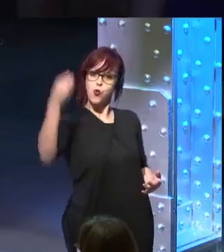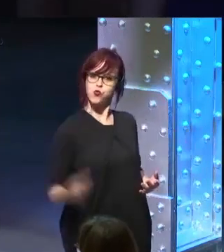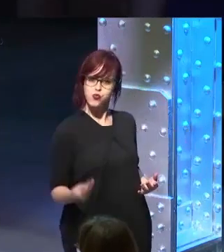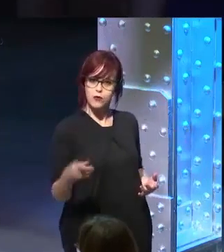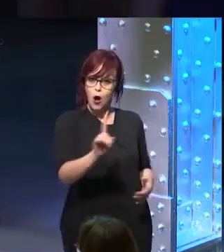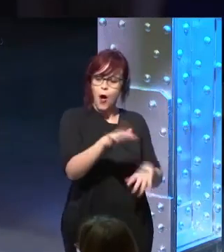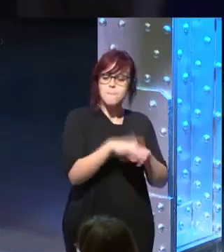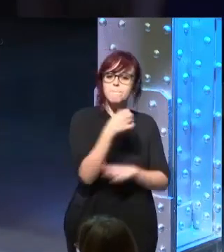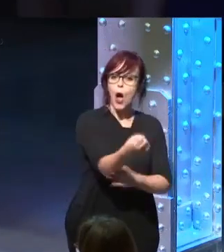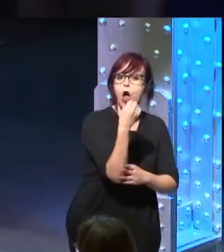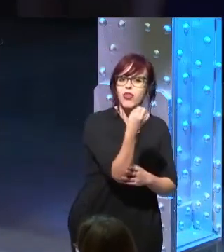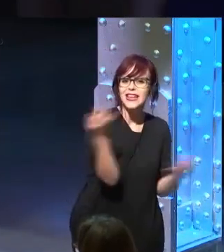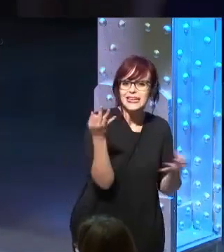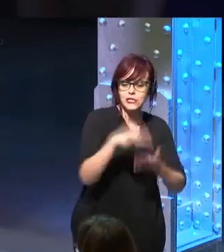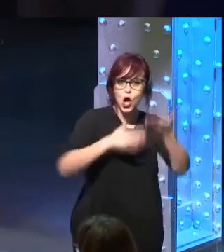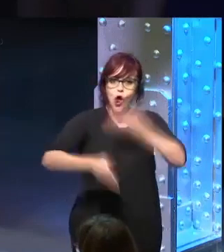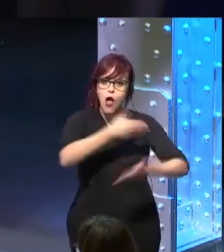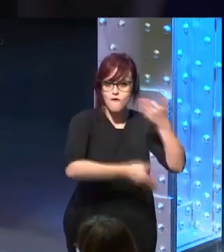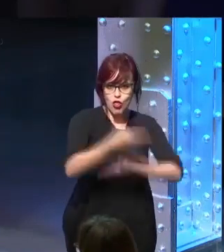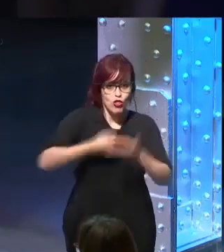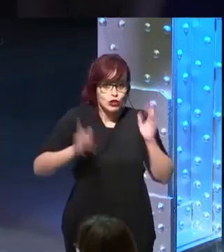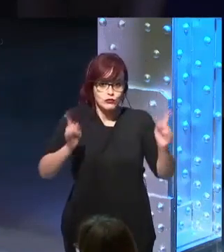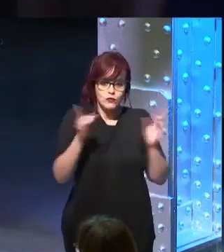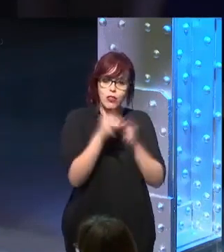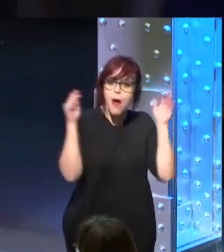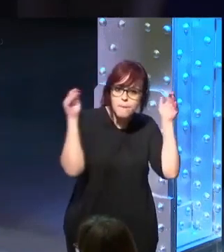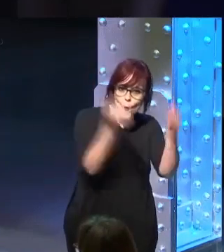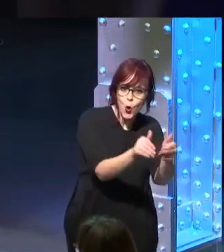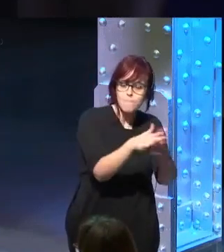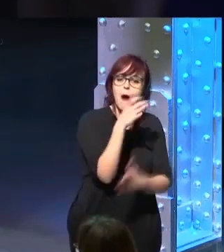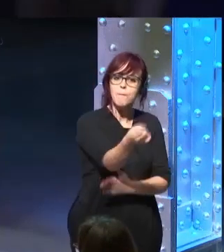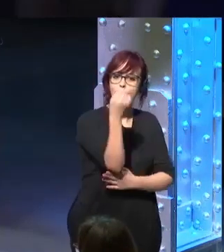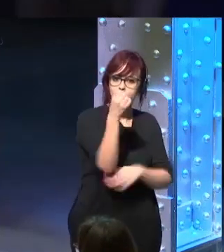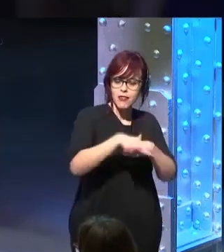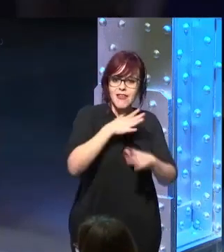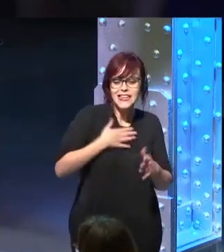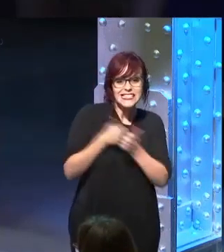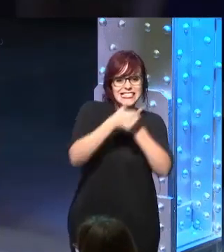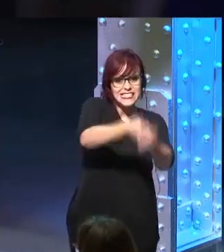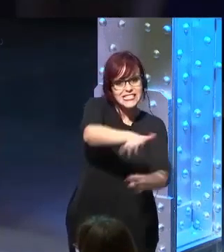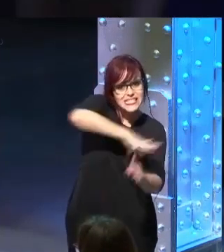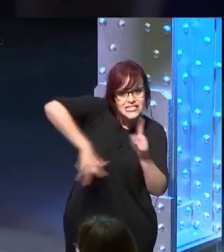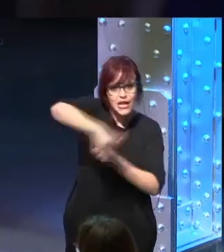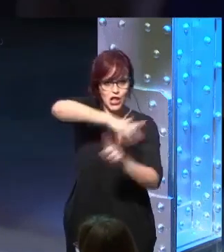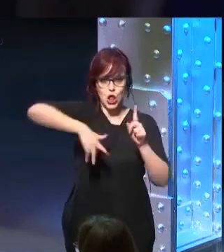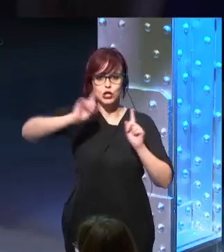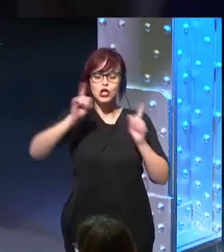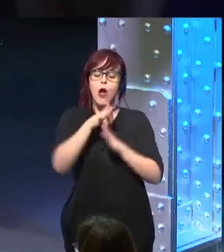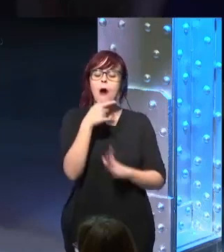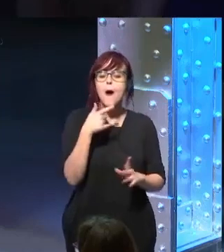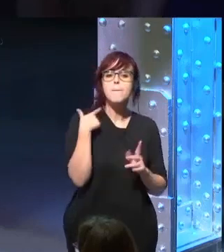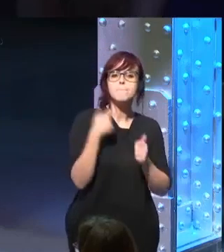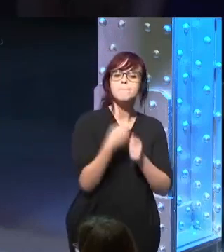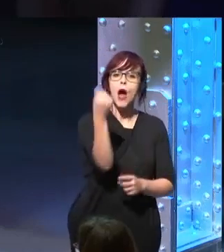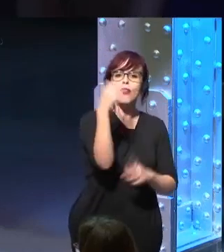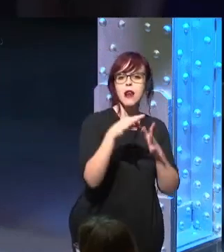poder de una forma de colaboración. Hay que pensar en el poder de nuestros seguidores, no solamente en el poder de los